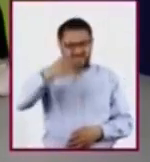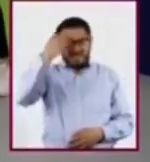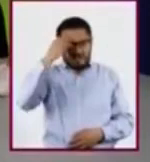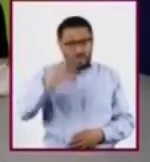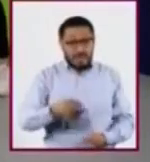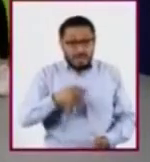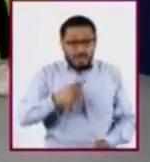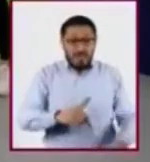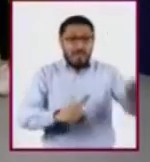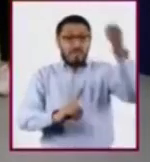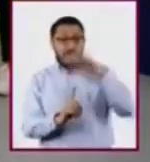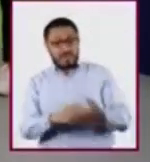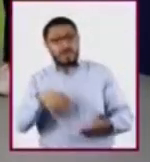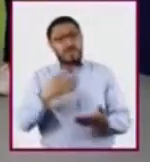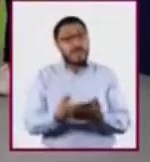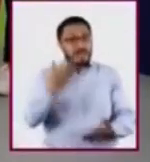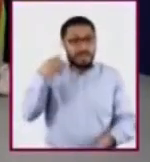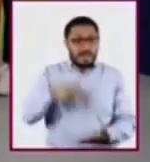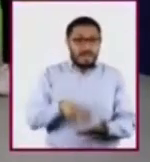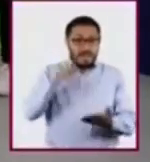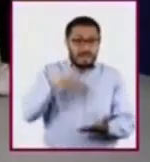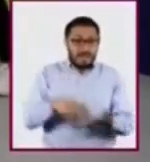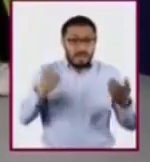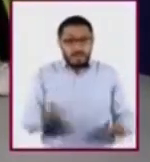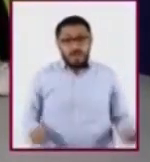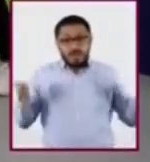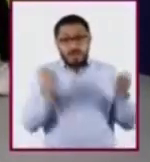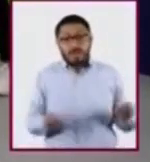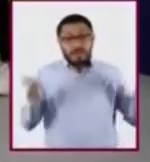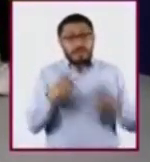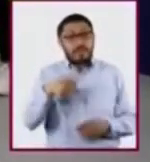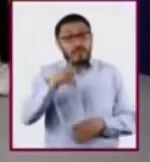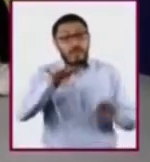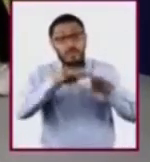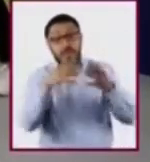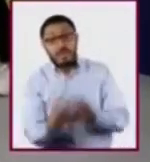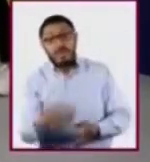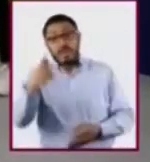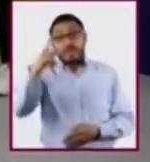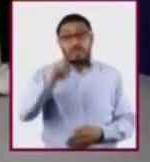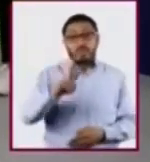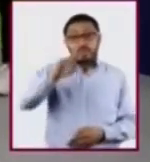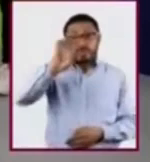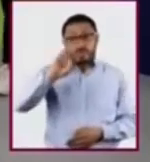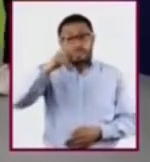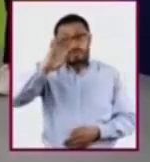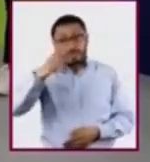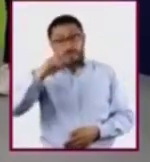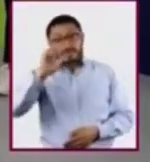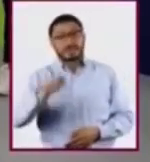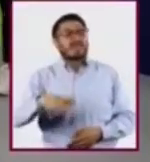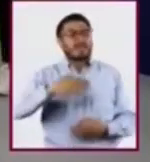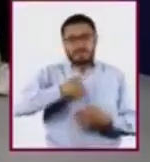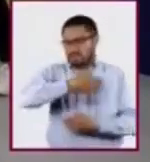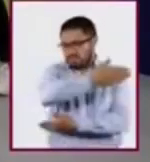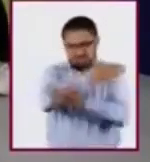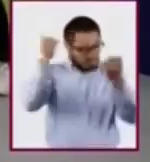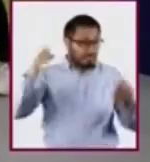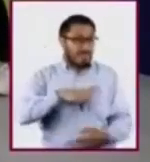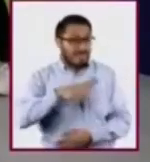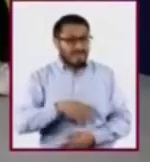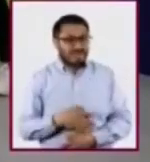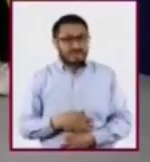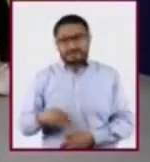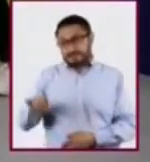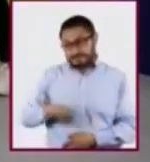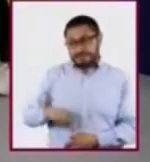había saltado la cuerda, pero la pelota purépecha no tenía ni idea que existía y me gustó bastante. ¿Cómo te sientes, Jimena, después